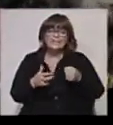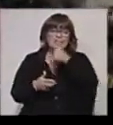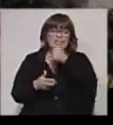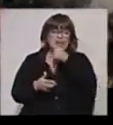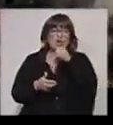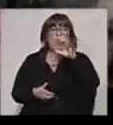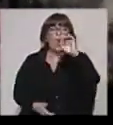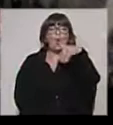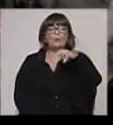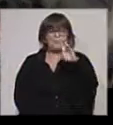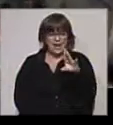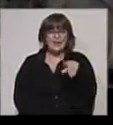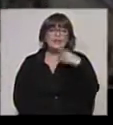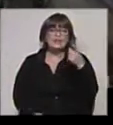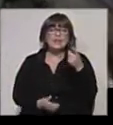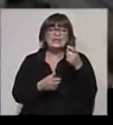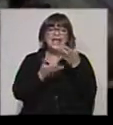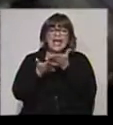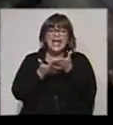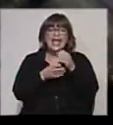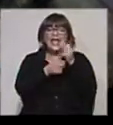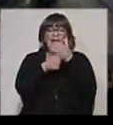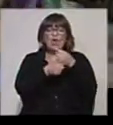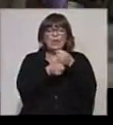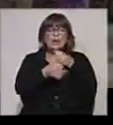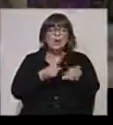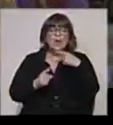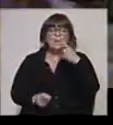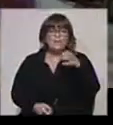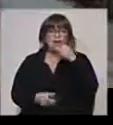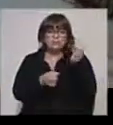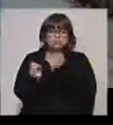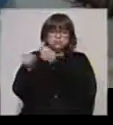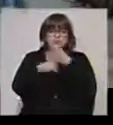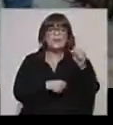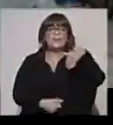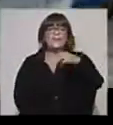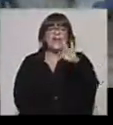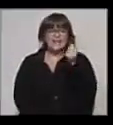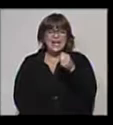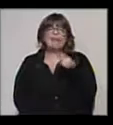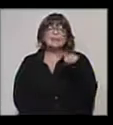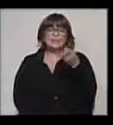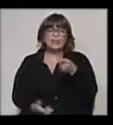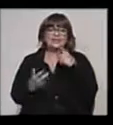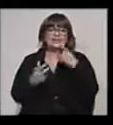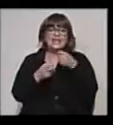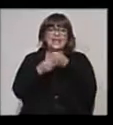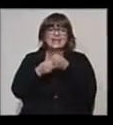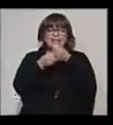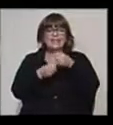Sosa de la Josefina, el mejor escobero el Bomba Suárez de la Esplanada, mejor portabandera María Julia Rodríguez de Uráfrica y mejor portaestandarte